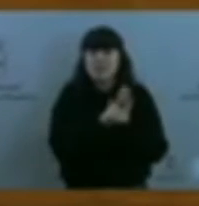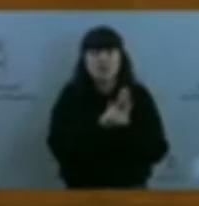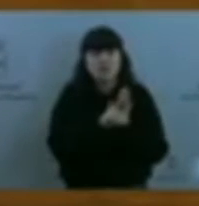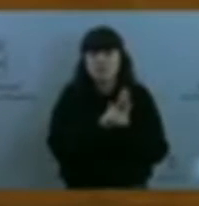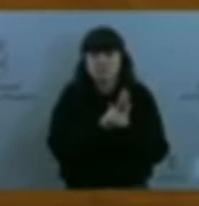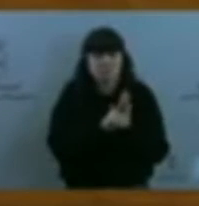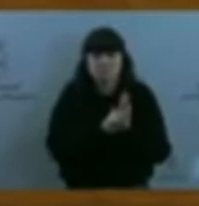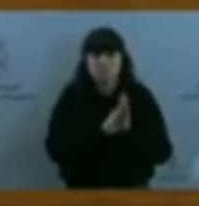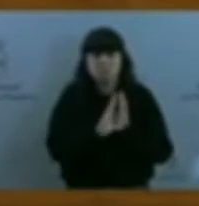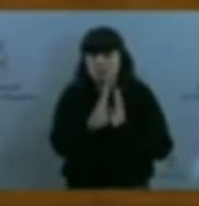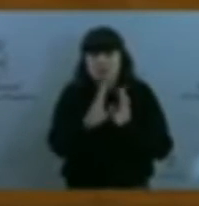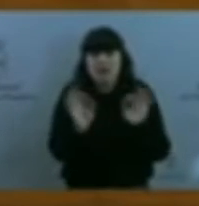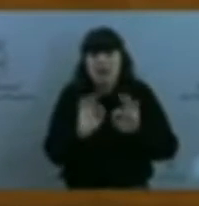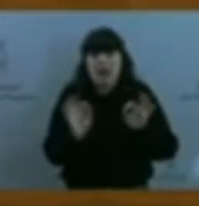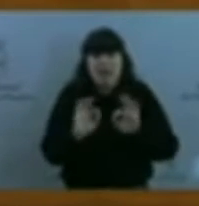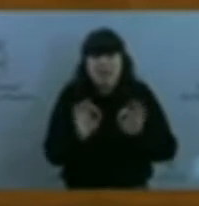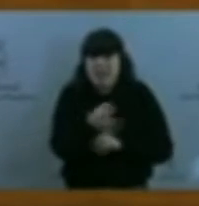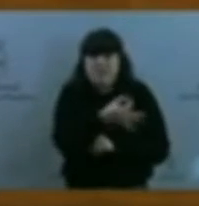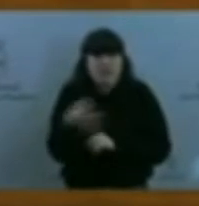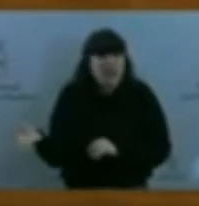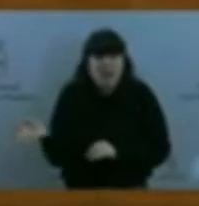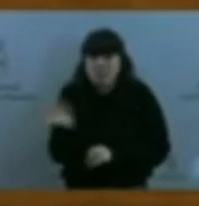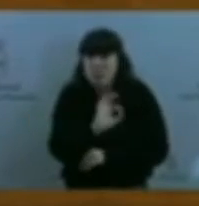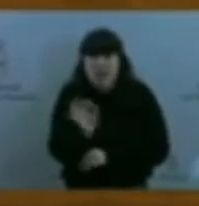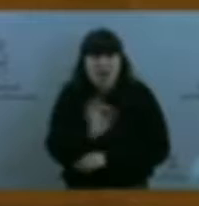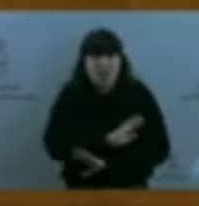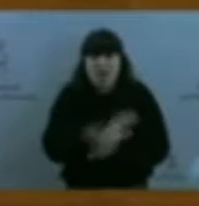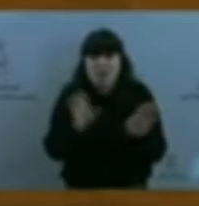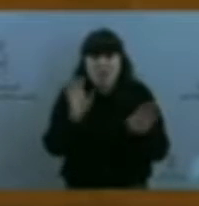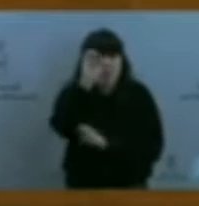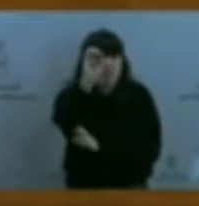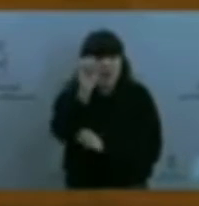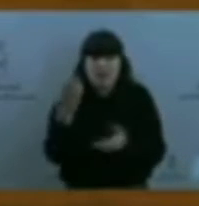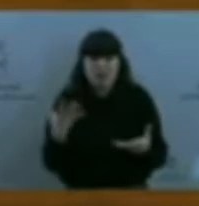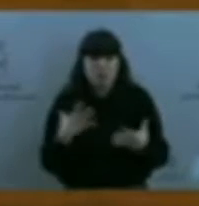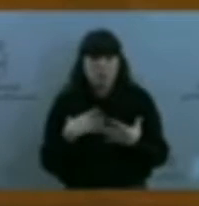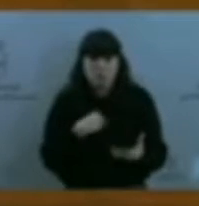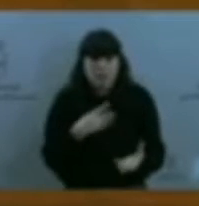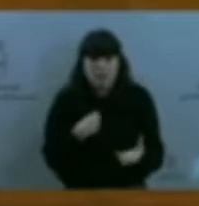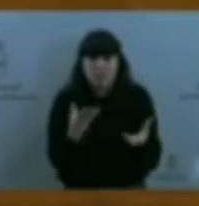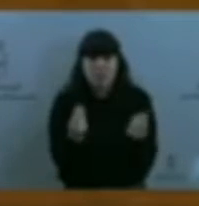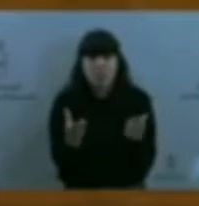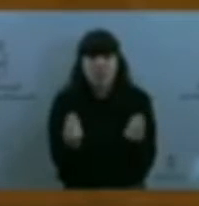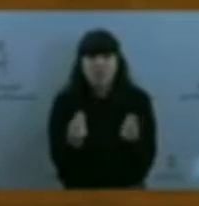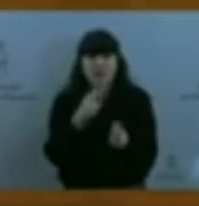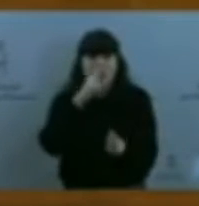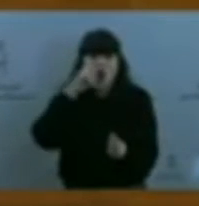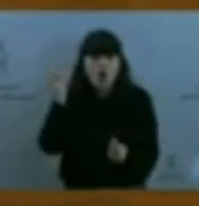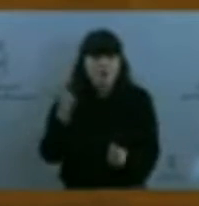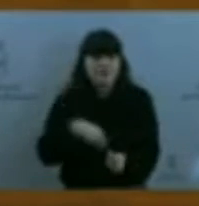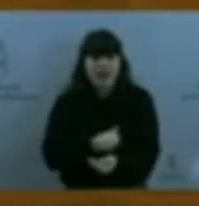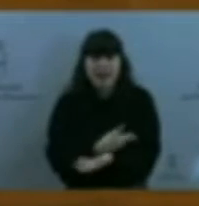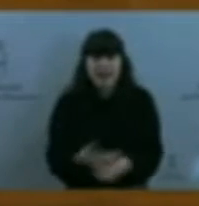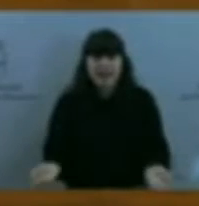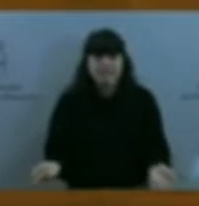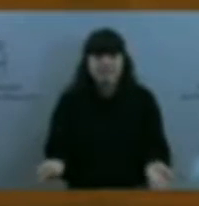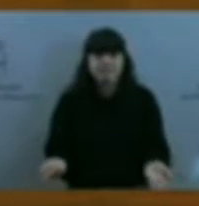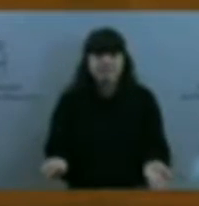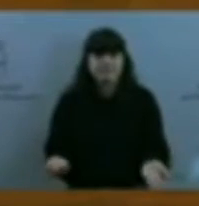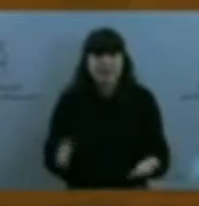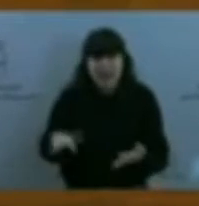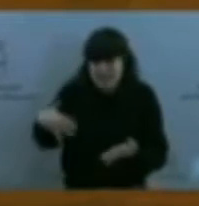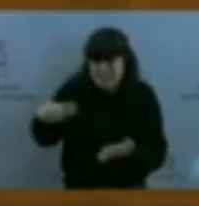inexistente. Todo queda en letra impresa sin efecto ni traslación a la realidad de la gestión. De todo lo que se ha estado prometiendo en esta legislatura, al final no queda nada más que